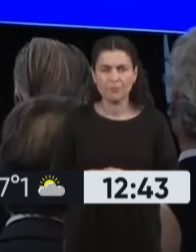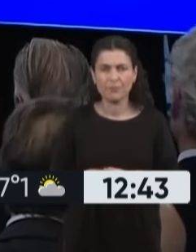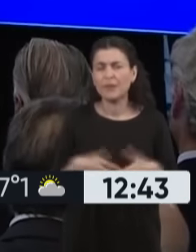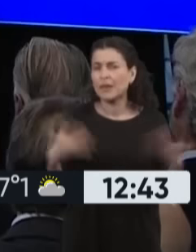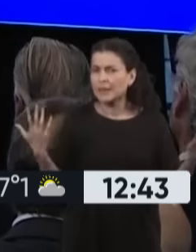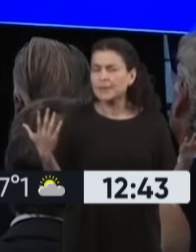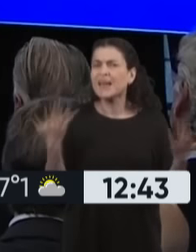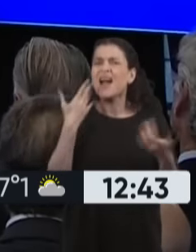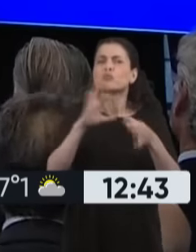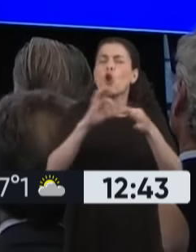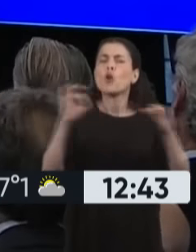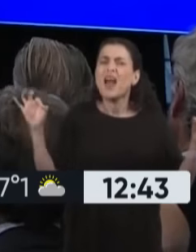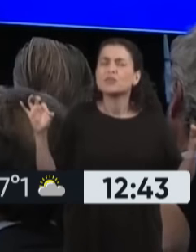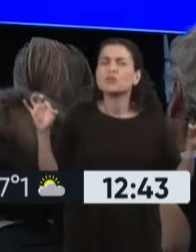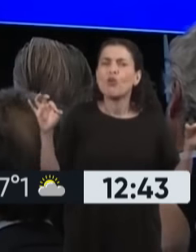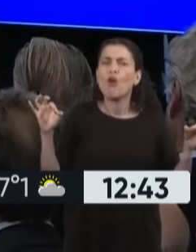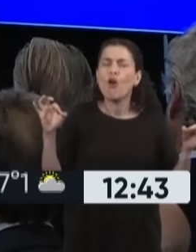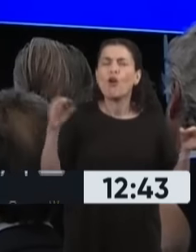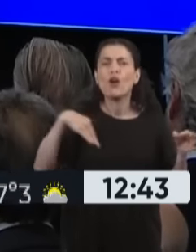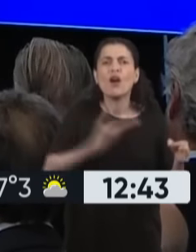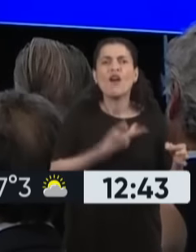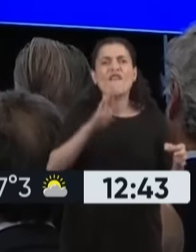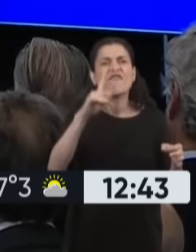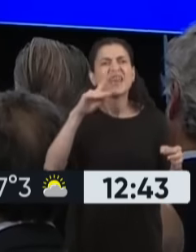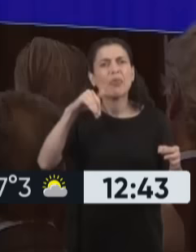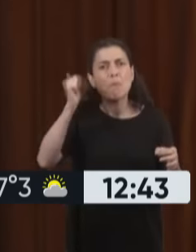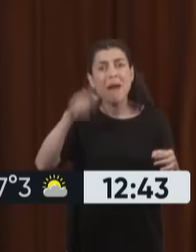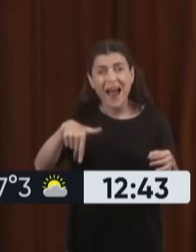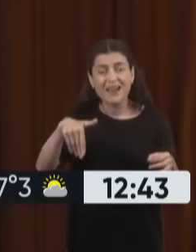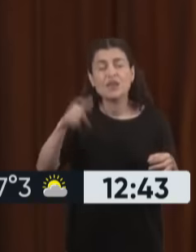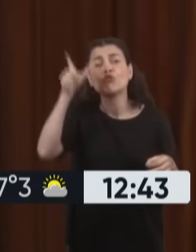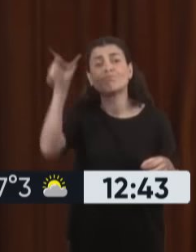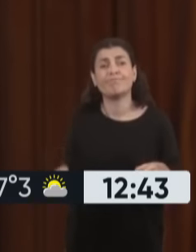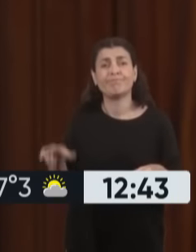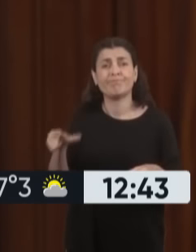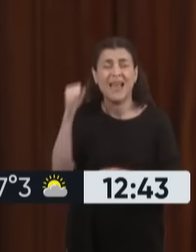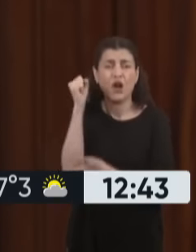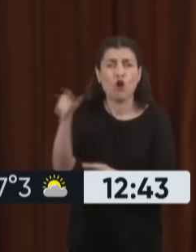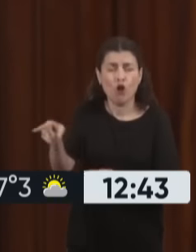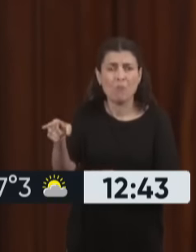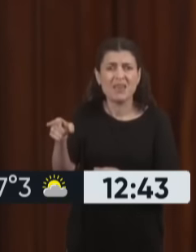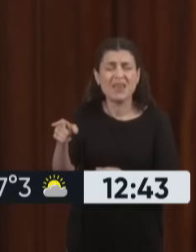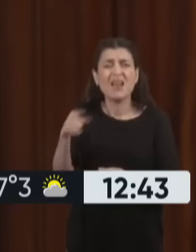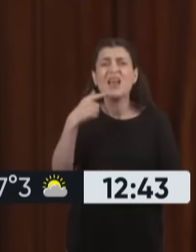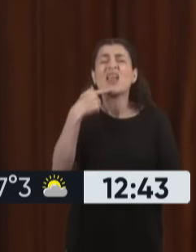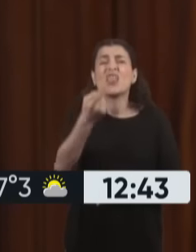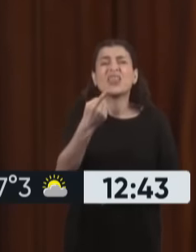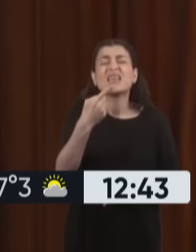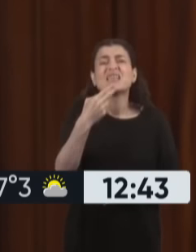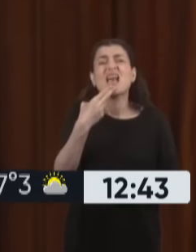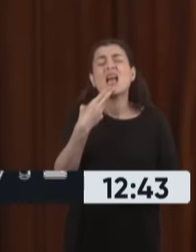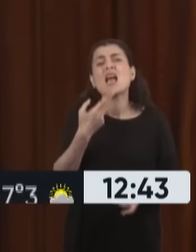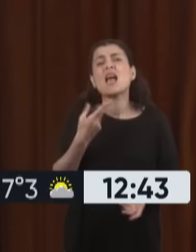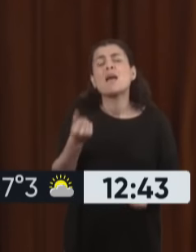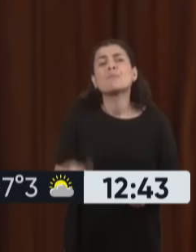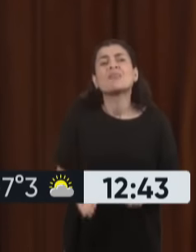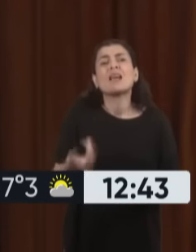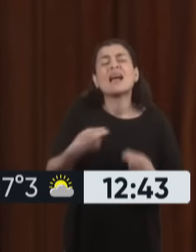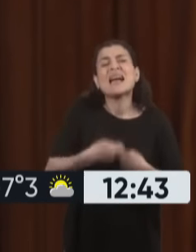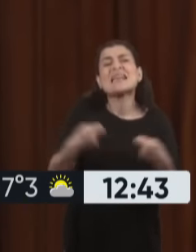Hay una frase de Milton Friedman que decía que no había nada más permanente que un aumento transitorio del